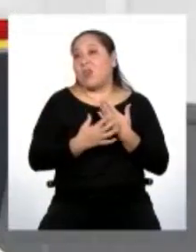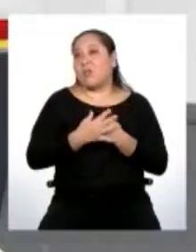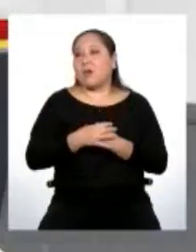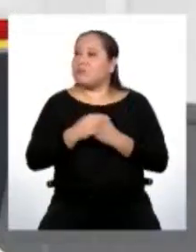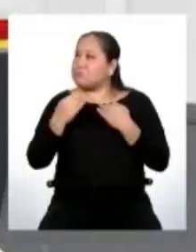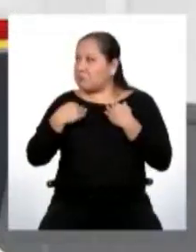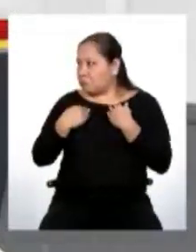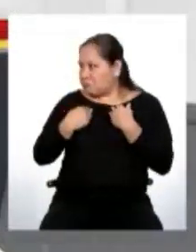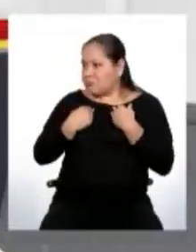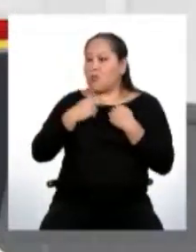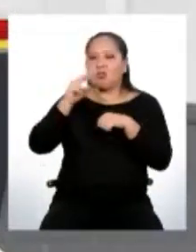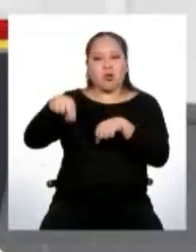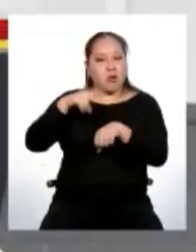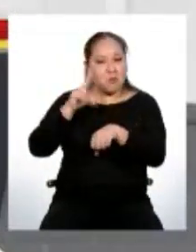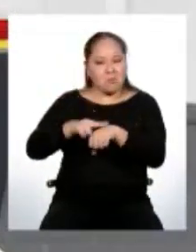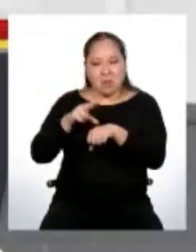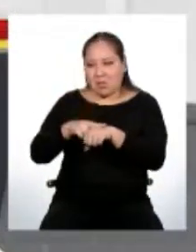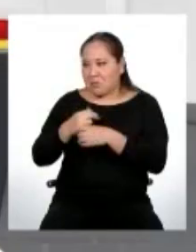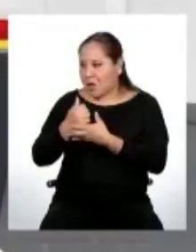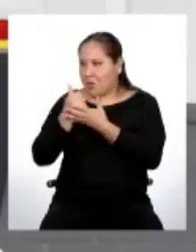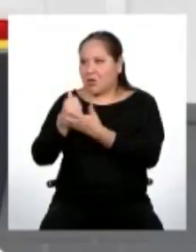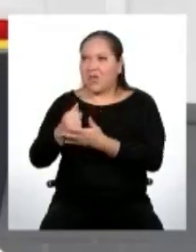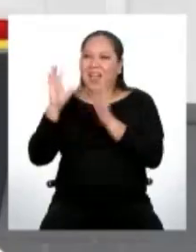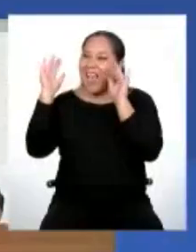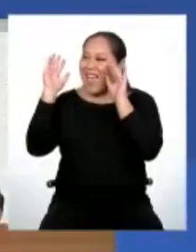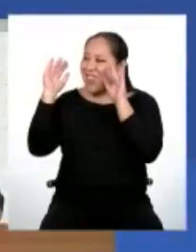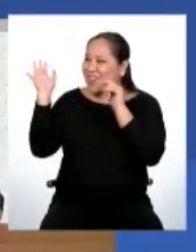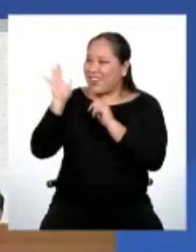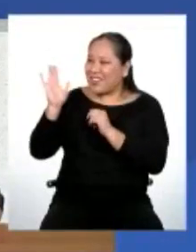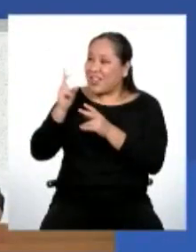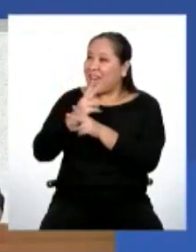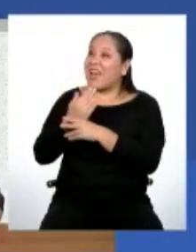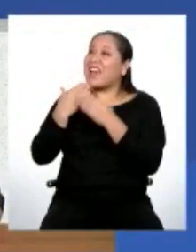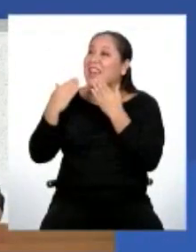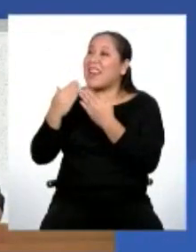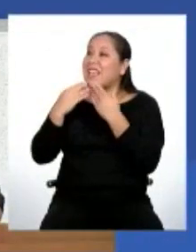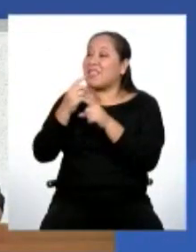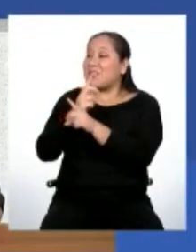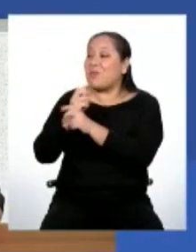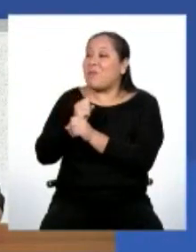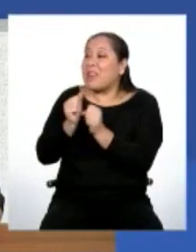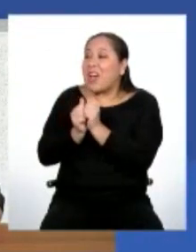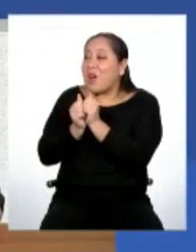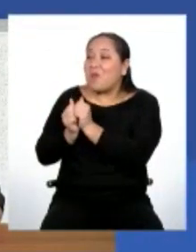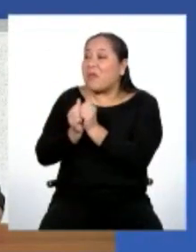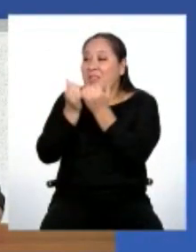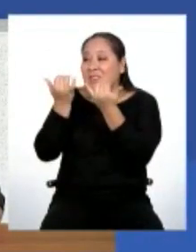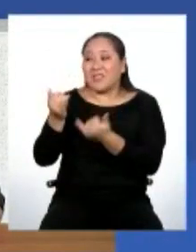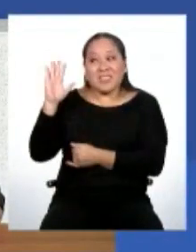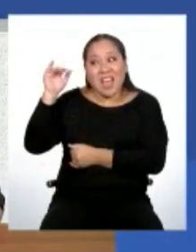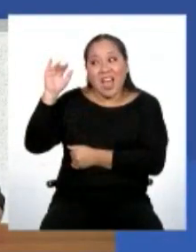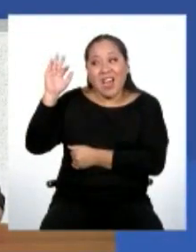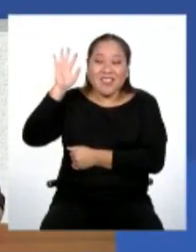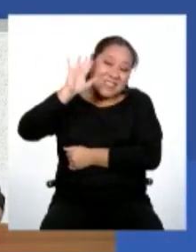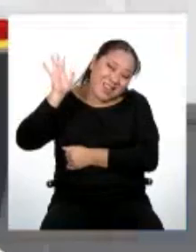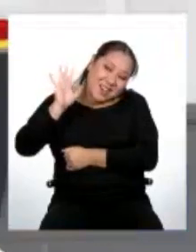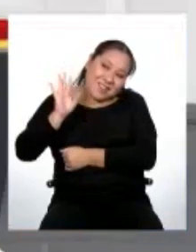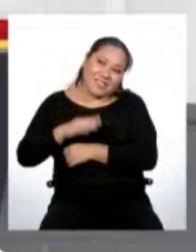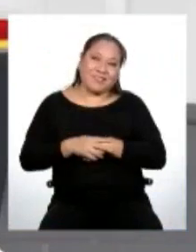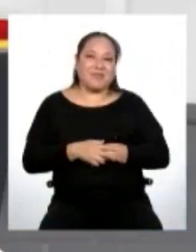Por mí, encantado. Adiós, compañeras. Gracias por acompañarnos hoy. Chao, chao.